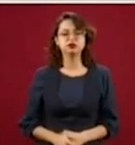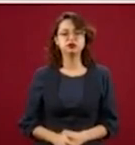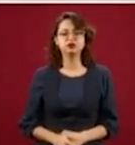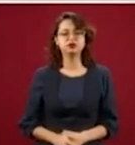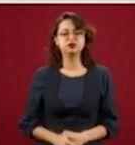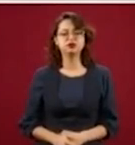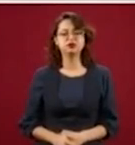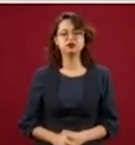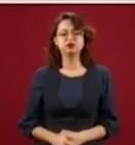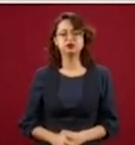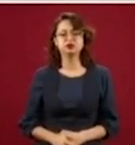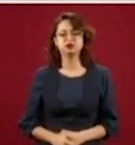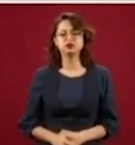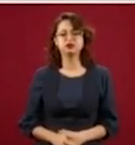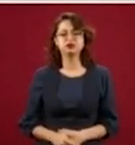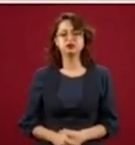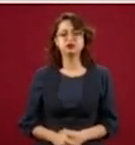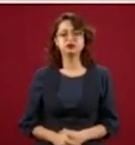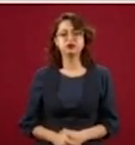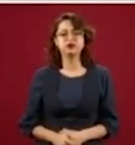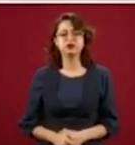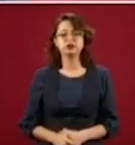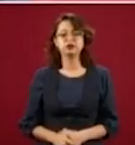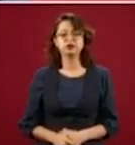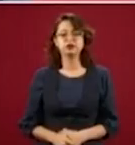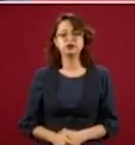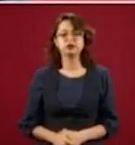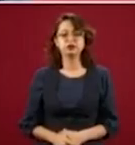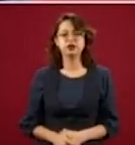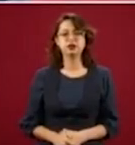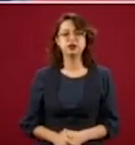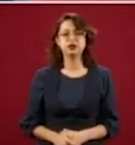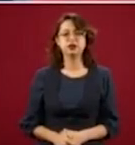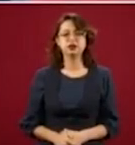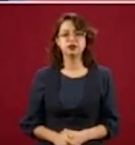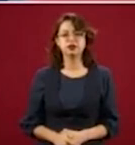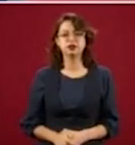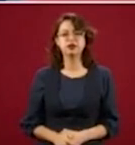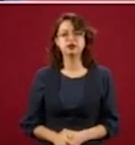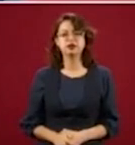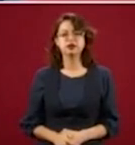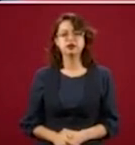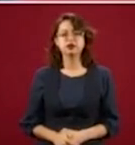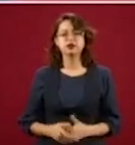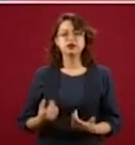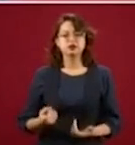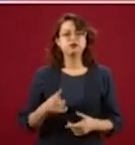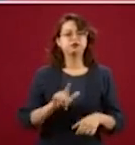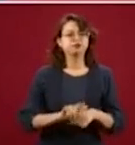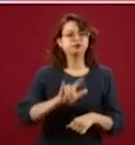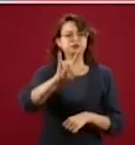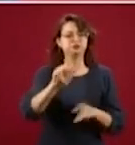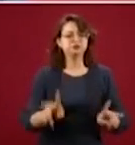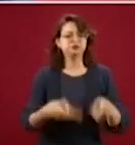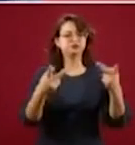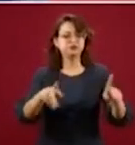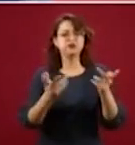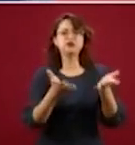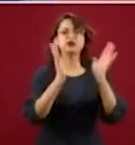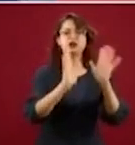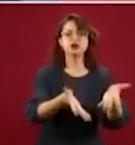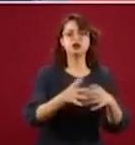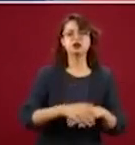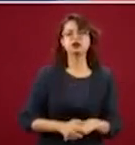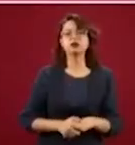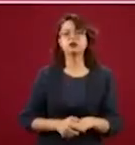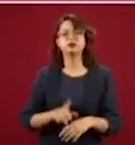está la subasta para los aviones. ¿Saben? Solo en el sexenio pasado,